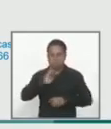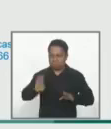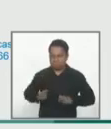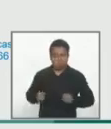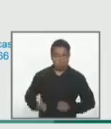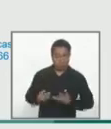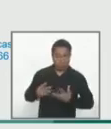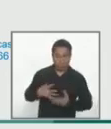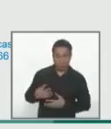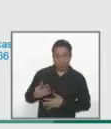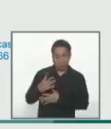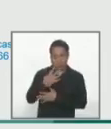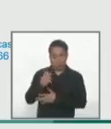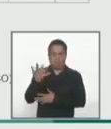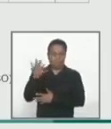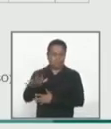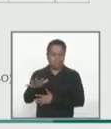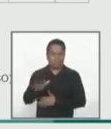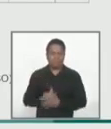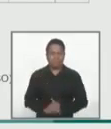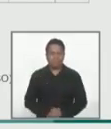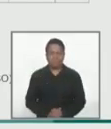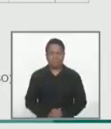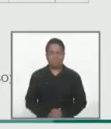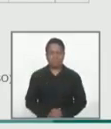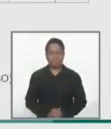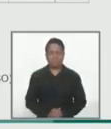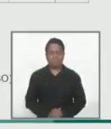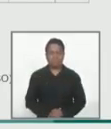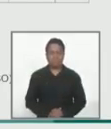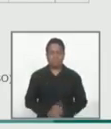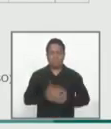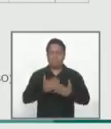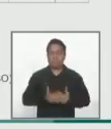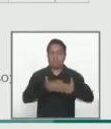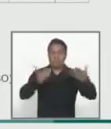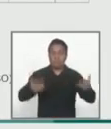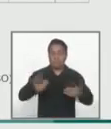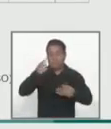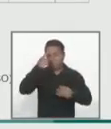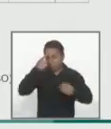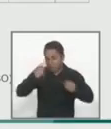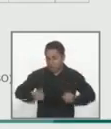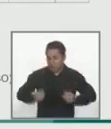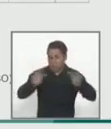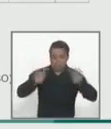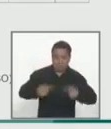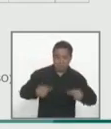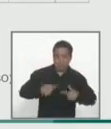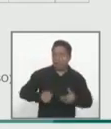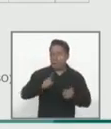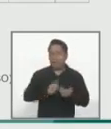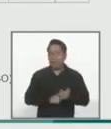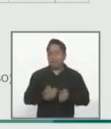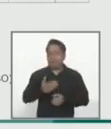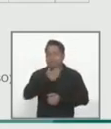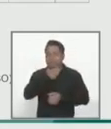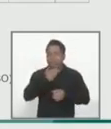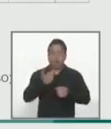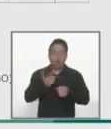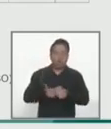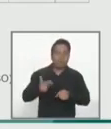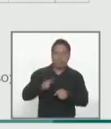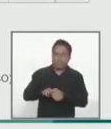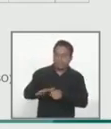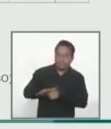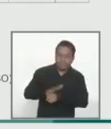decir, 410. En lo que corresponde al porcentaje de ocupación hospitalaria al corte de